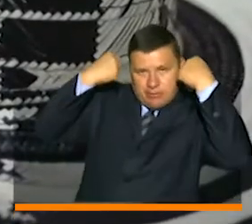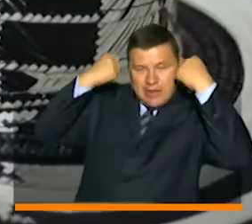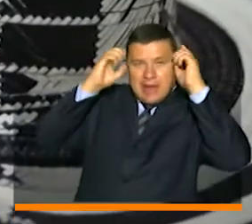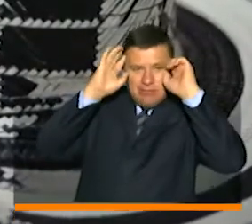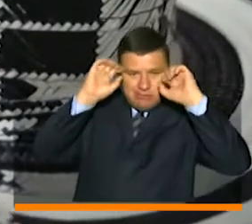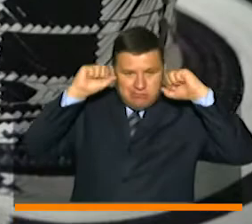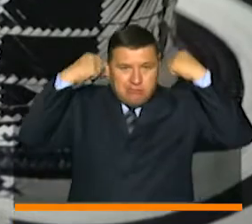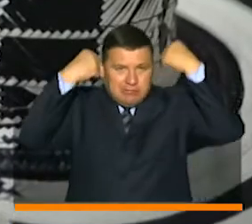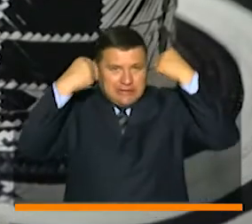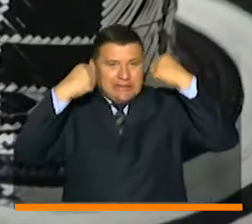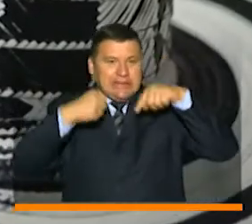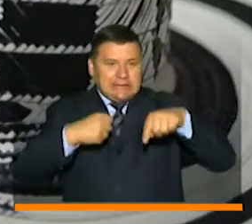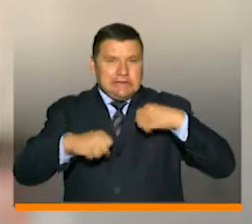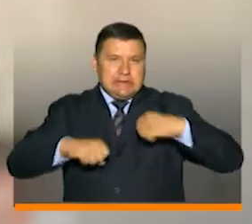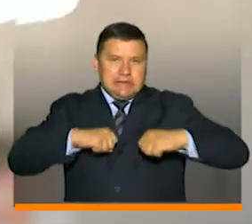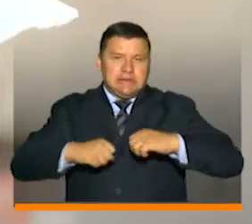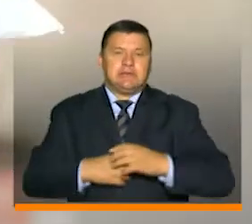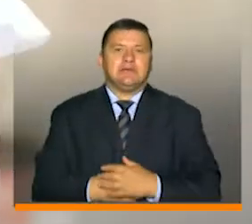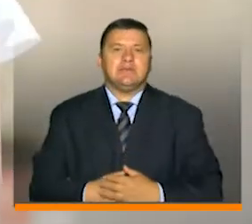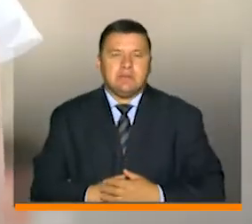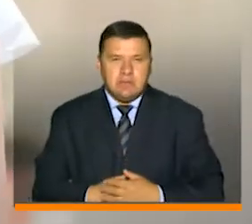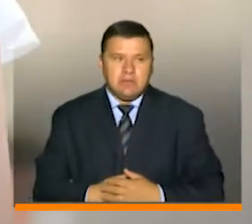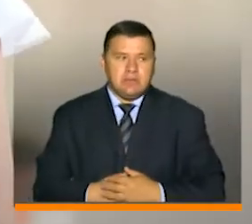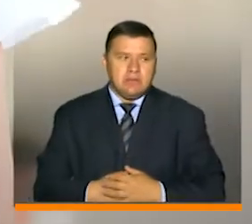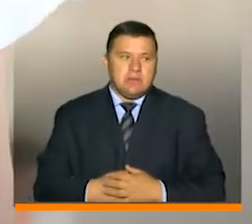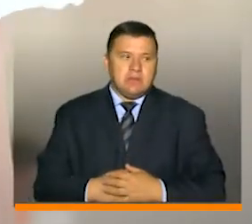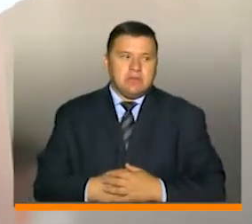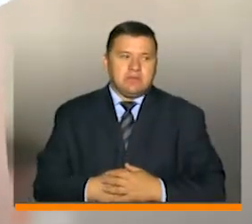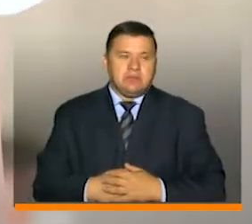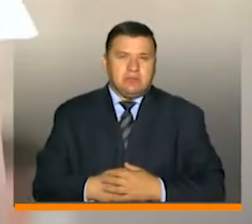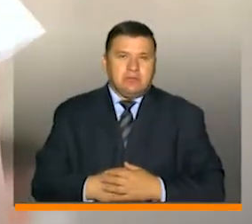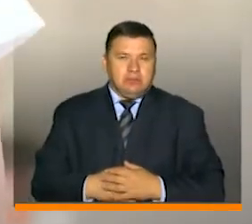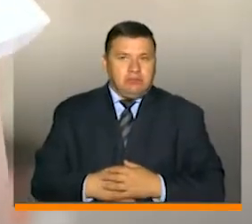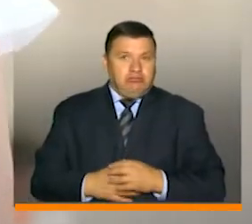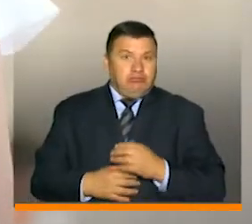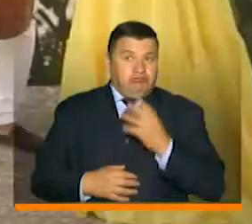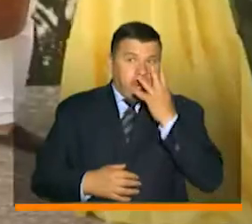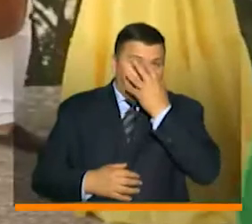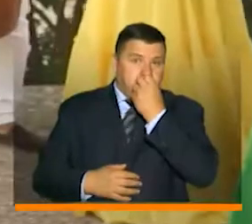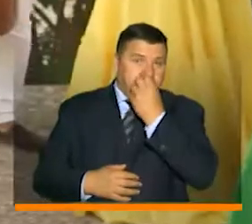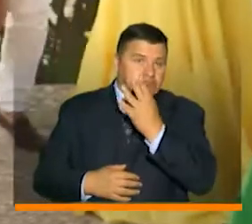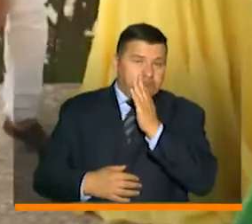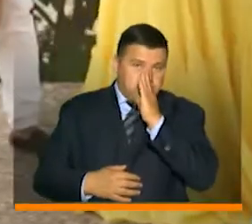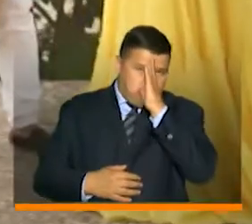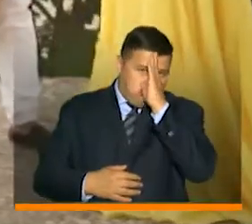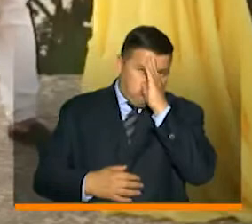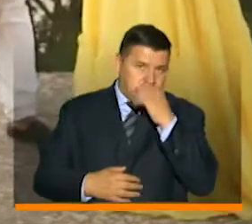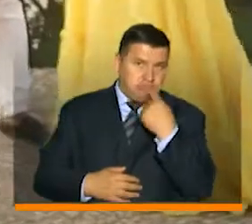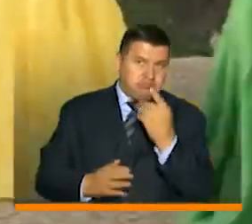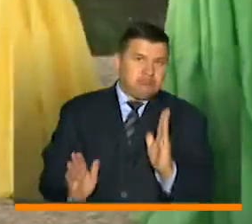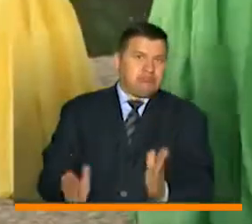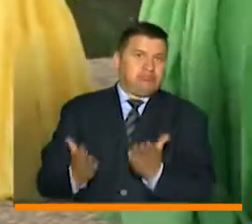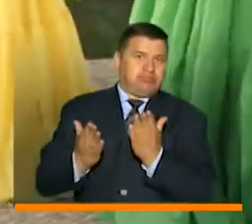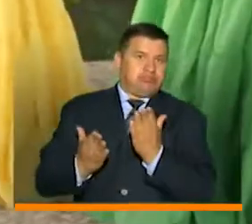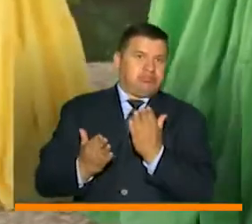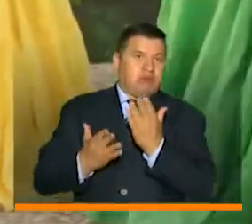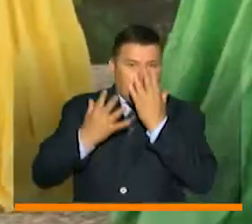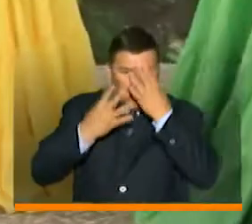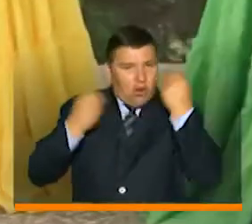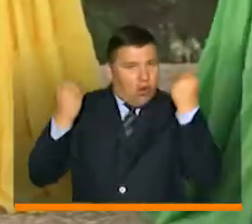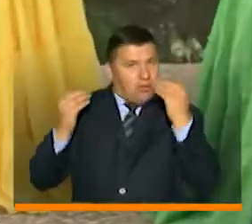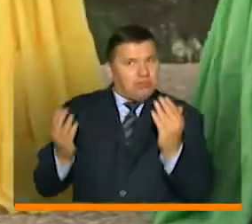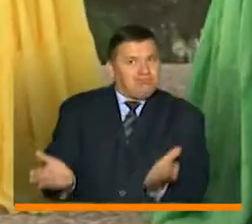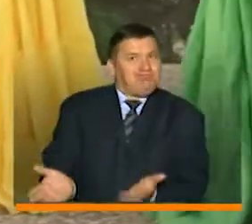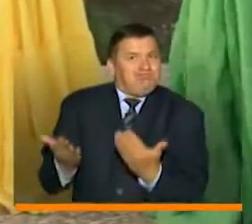serán grandes protagonistas. Qué bonito rescatar esas tradiciones y llevarlas a cabo acá en la